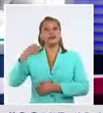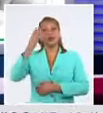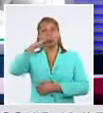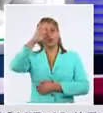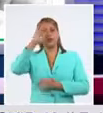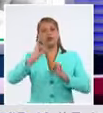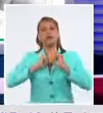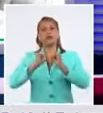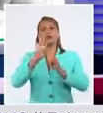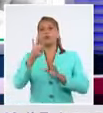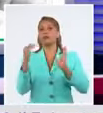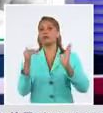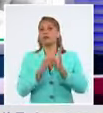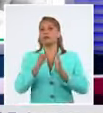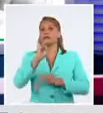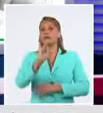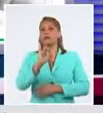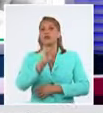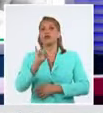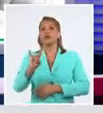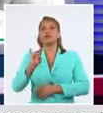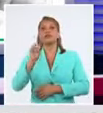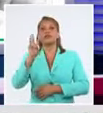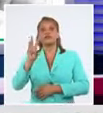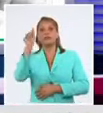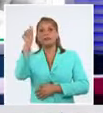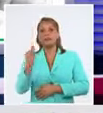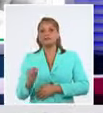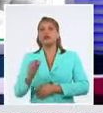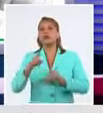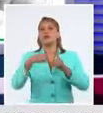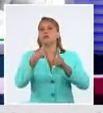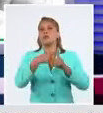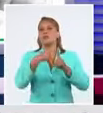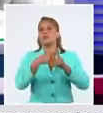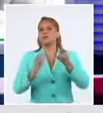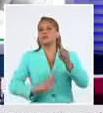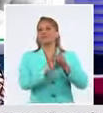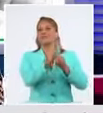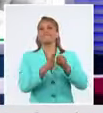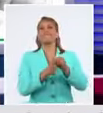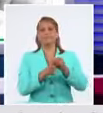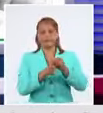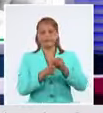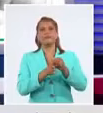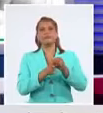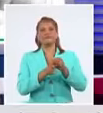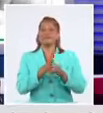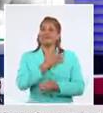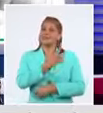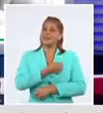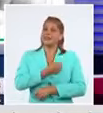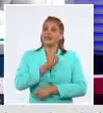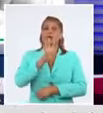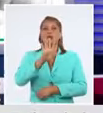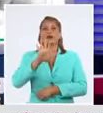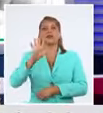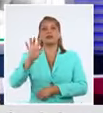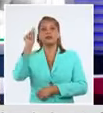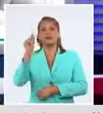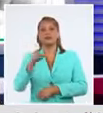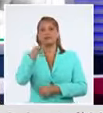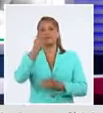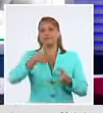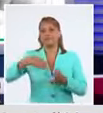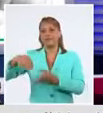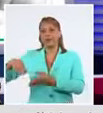reporta 4.793 pacientes diagnosticados con el nuevo coronavirus y lamentablemente 45 fallecidos